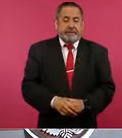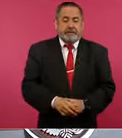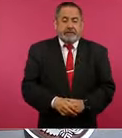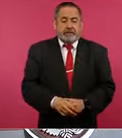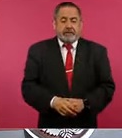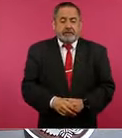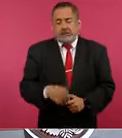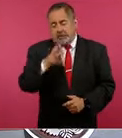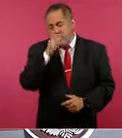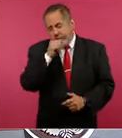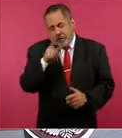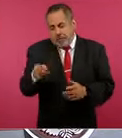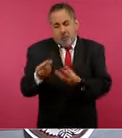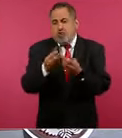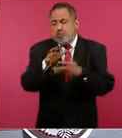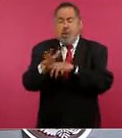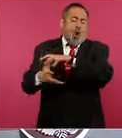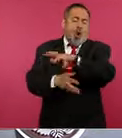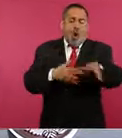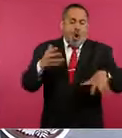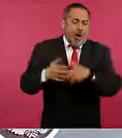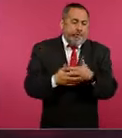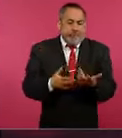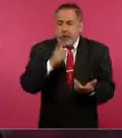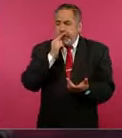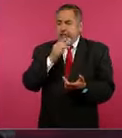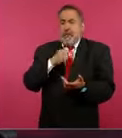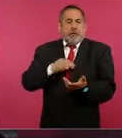Sí, no pudieron. Y así